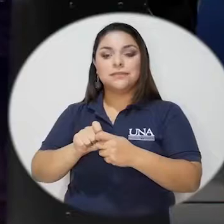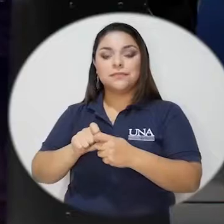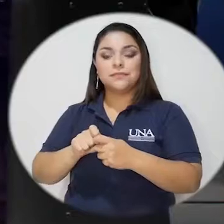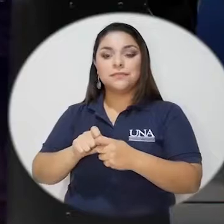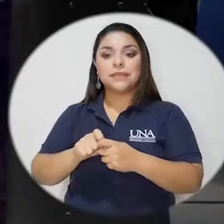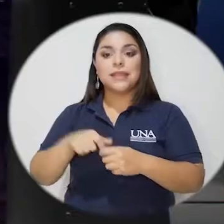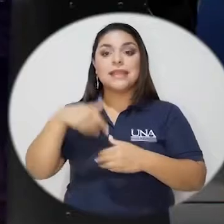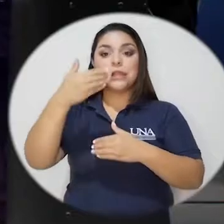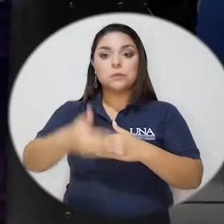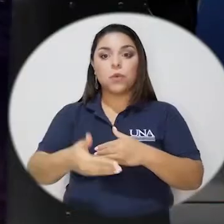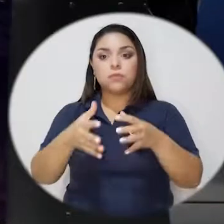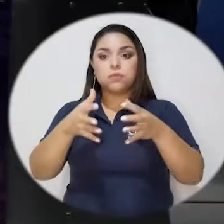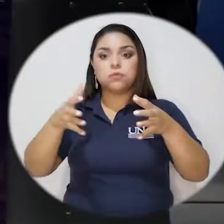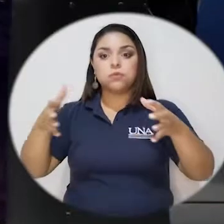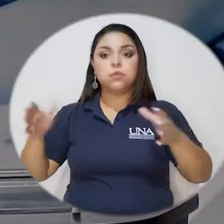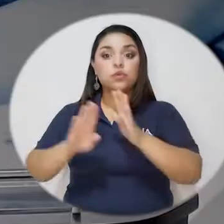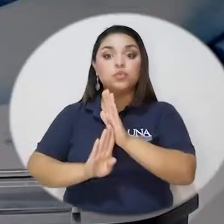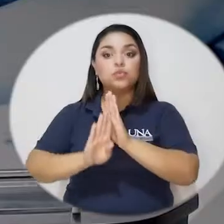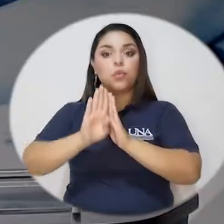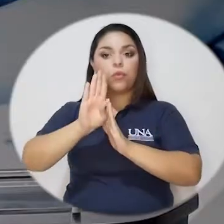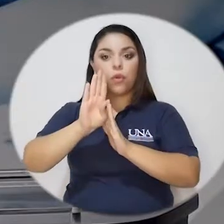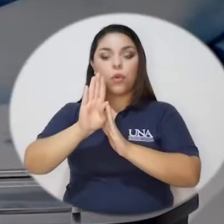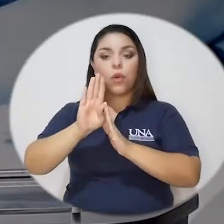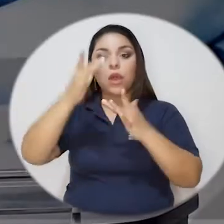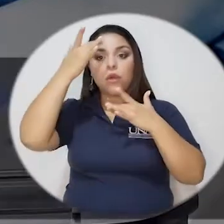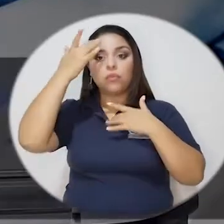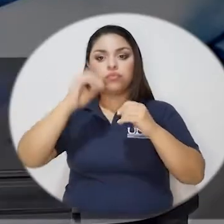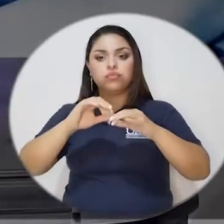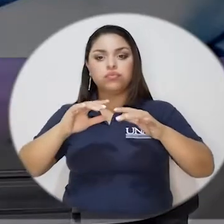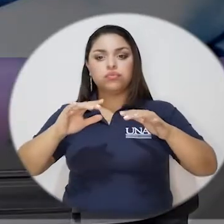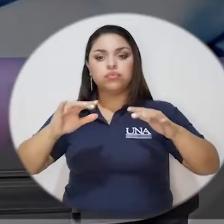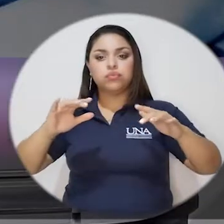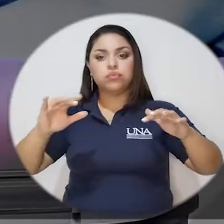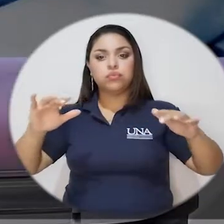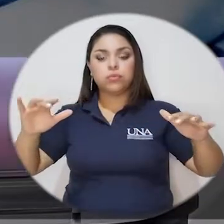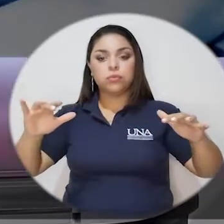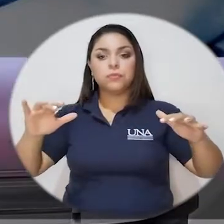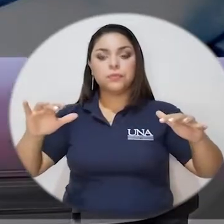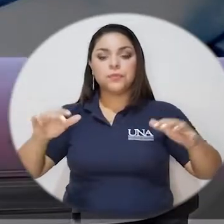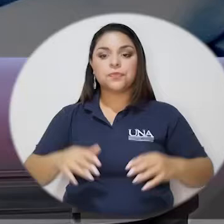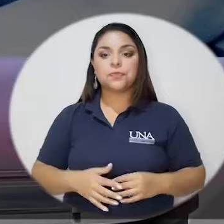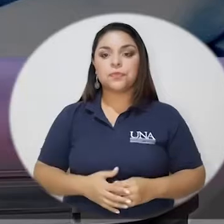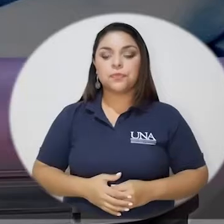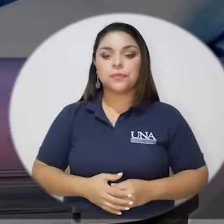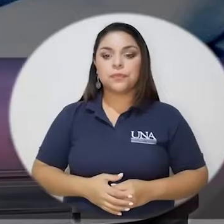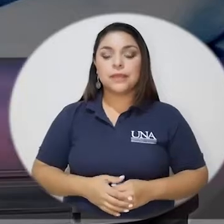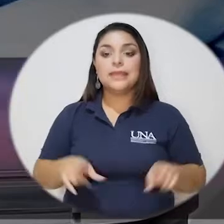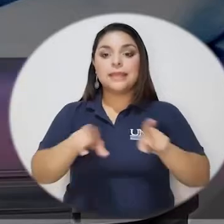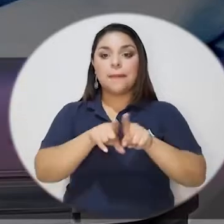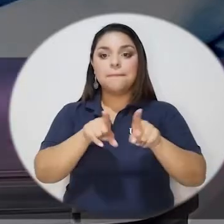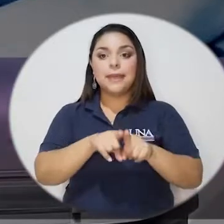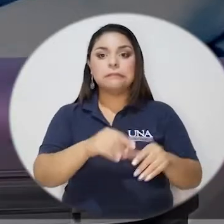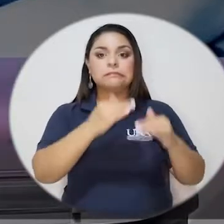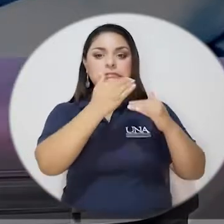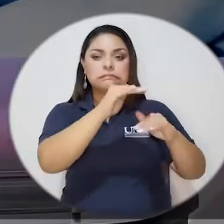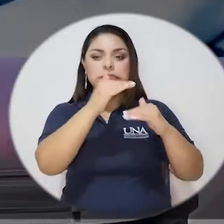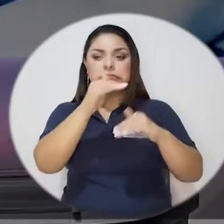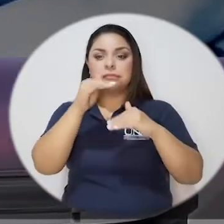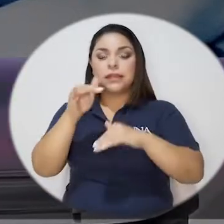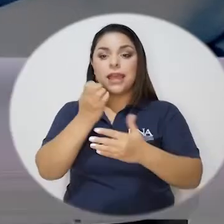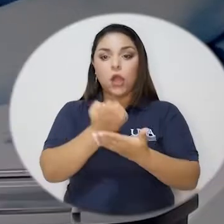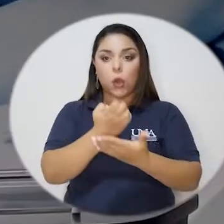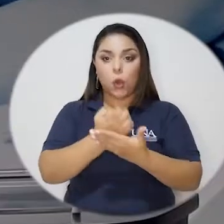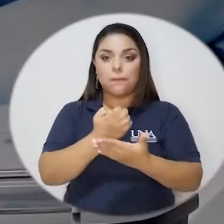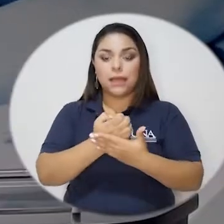y bueno, el pico subió tanto en contagio como en las medidas económicas